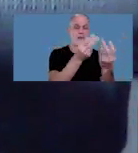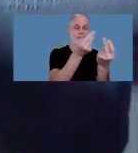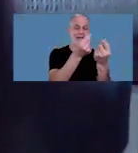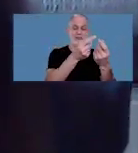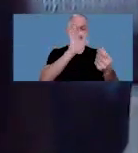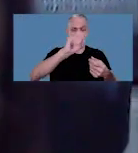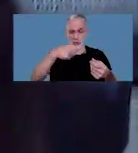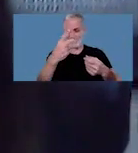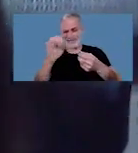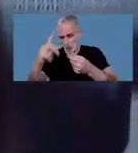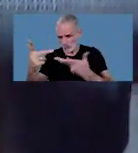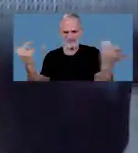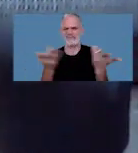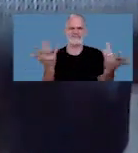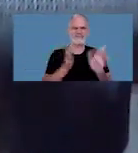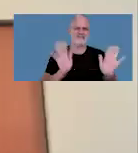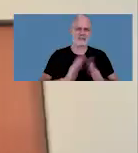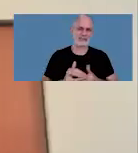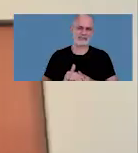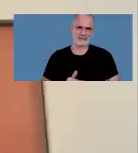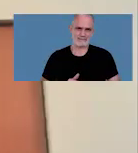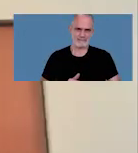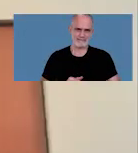0,01, no creo que estés en ese caso.